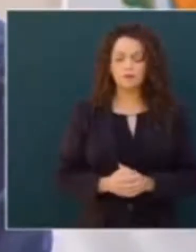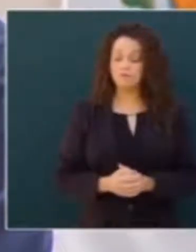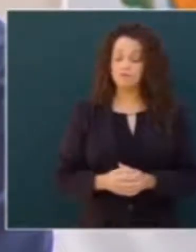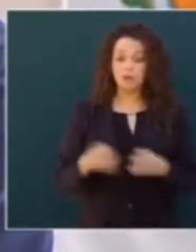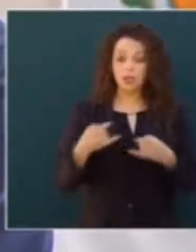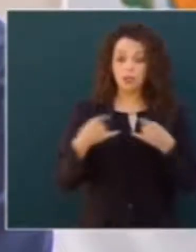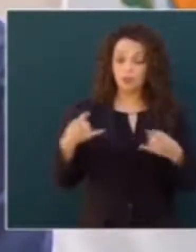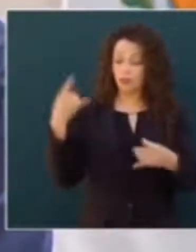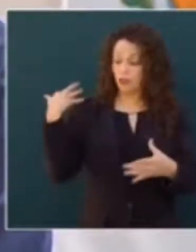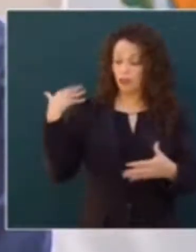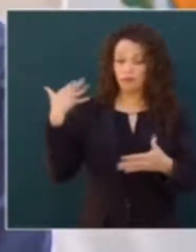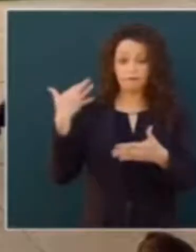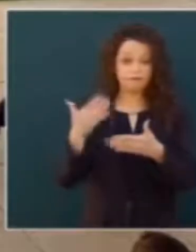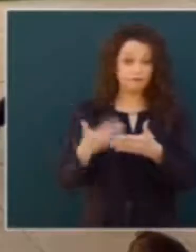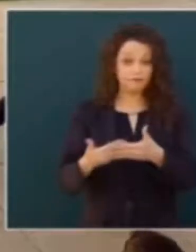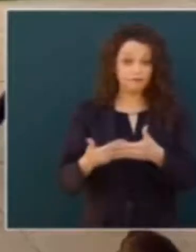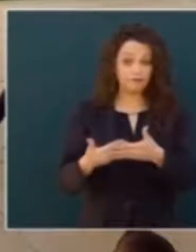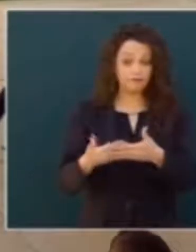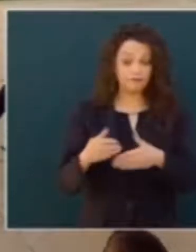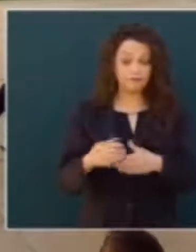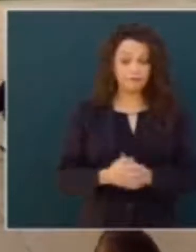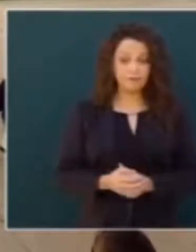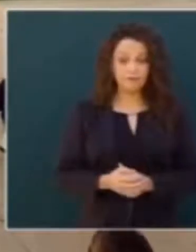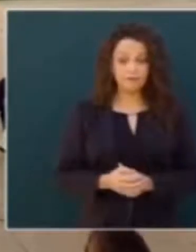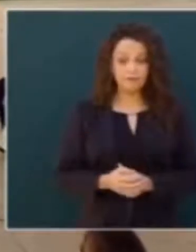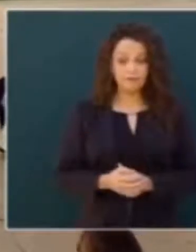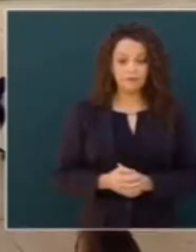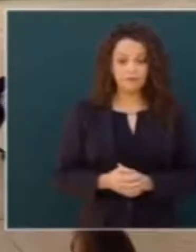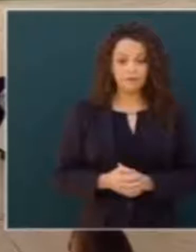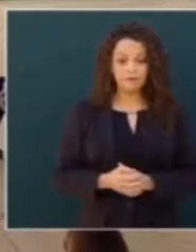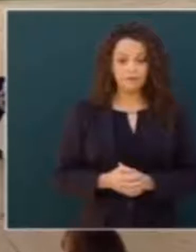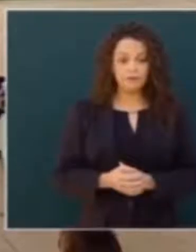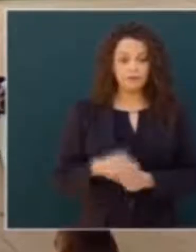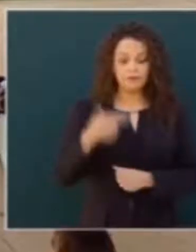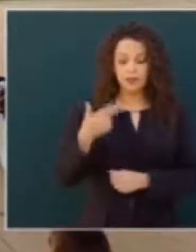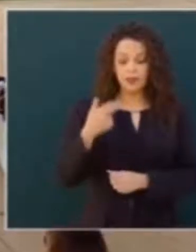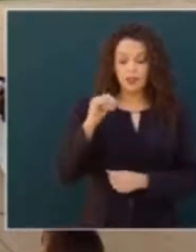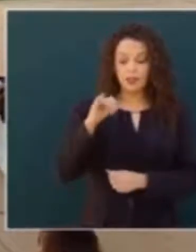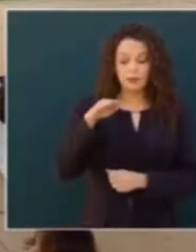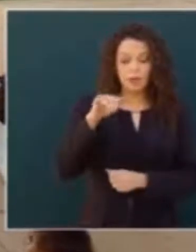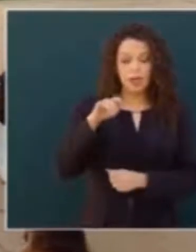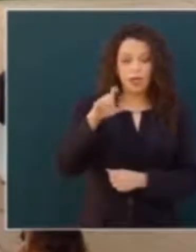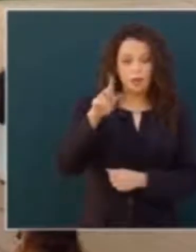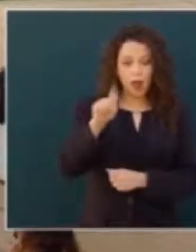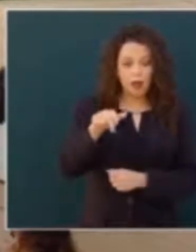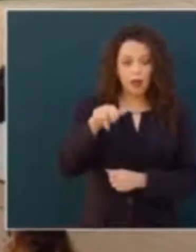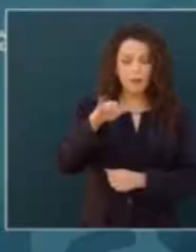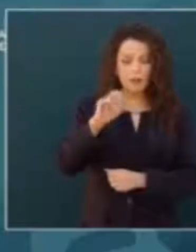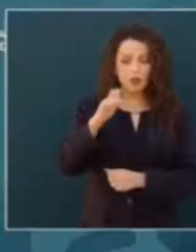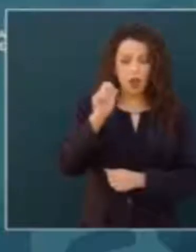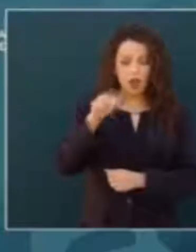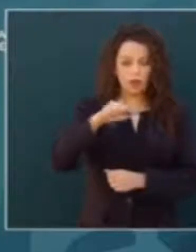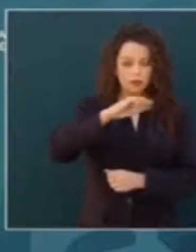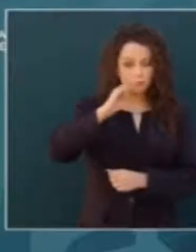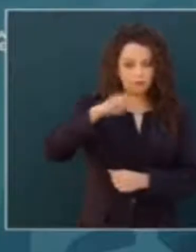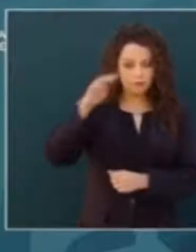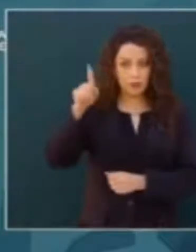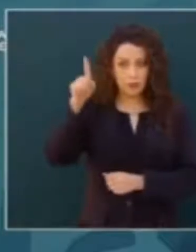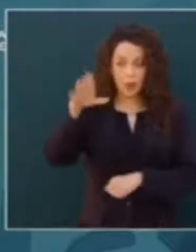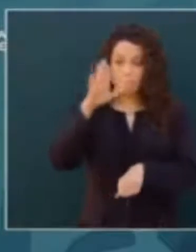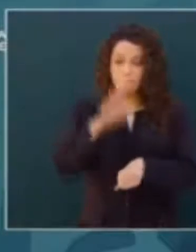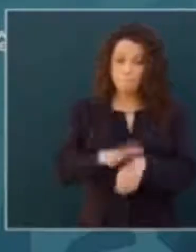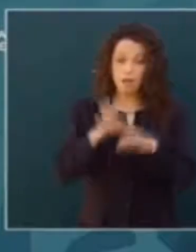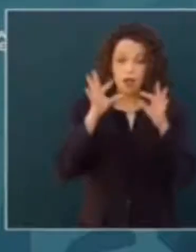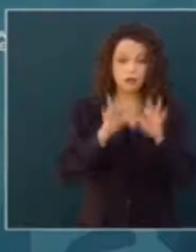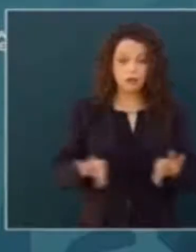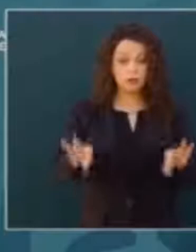historia. El divisionario de Jiquilpan, Michoacán, fue el más